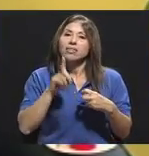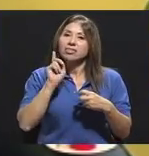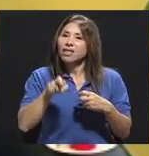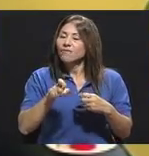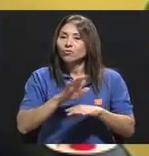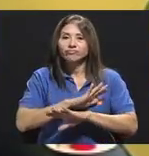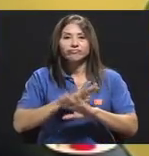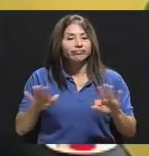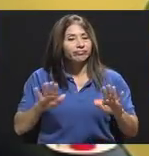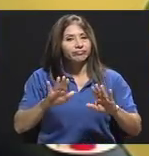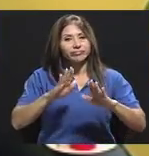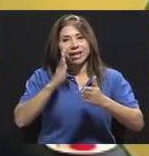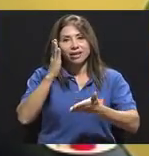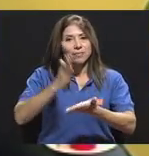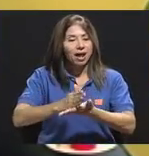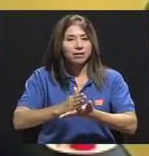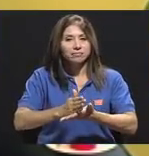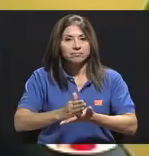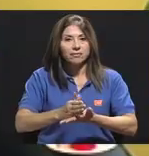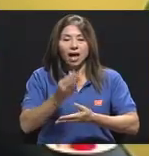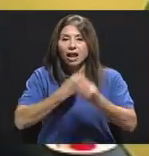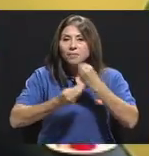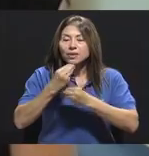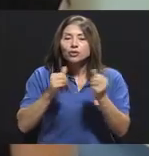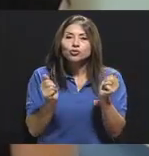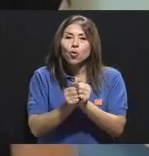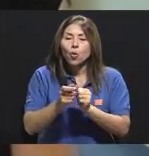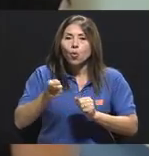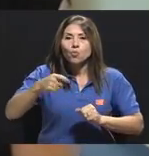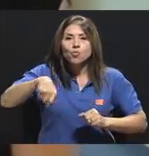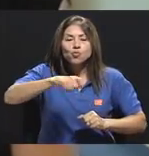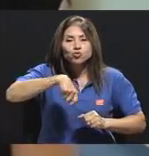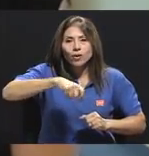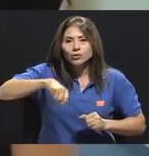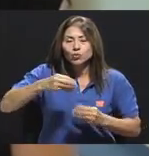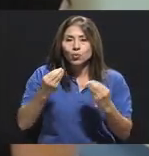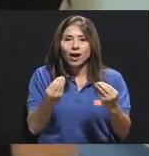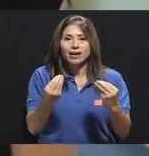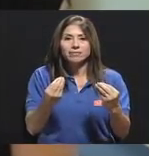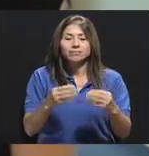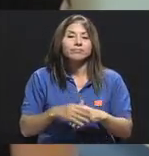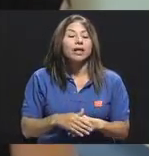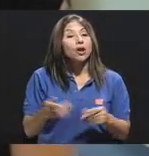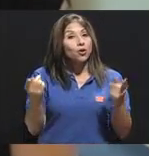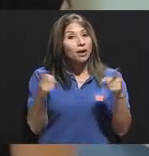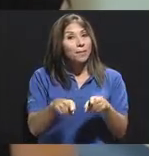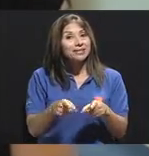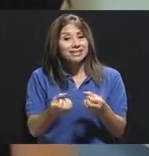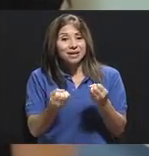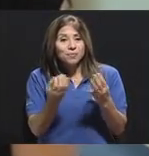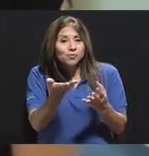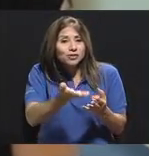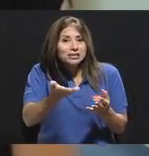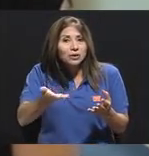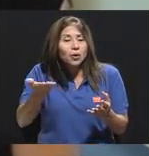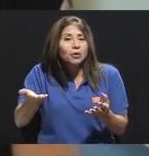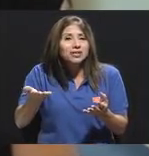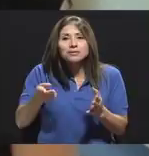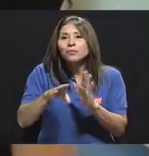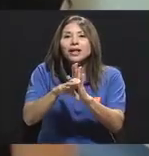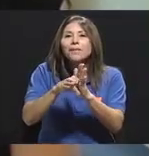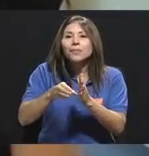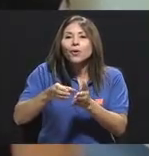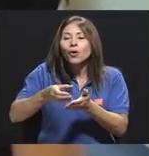casi de mi dieta los alimentos que tengan mucho azúcar lo que pasa es que Eh muchas de estas bebidas que a veces vienen en botellita eh